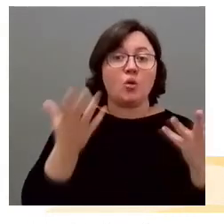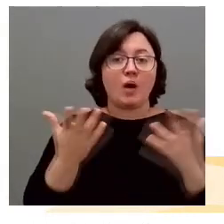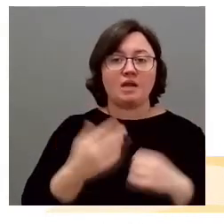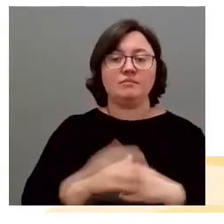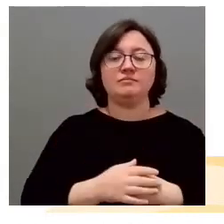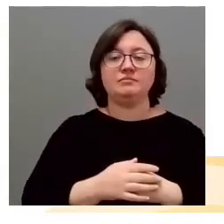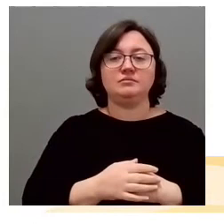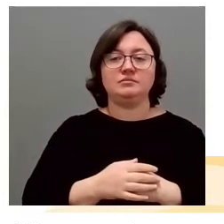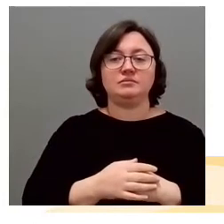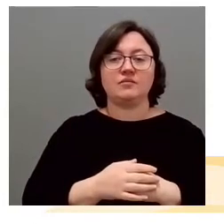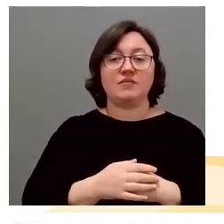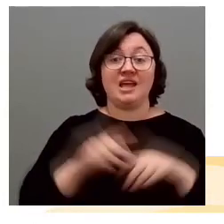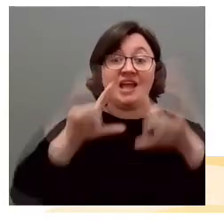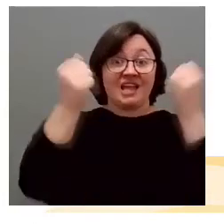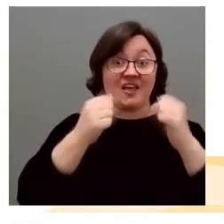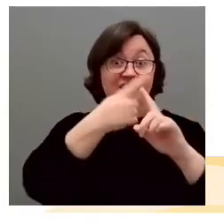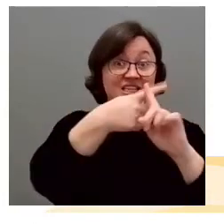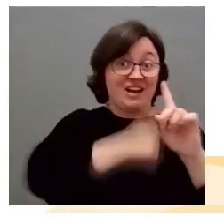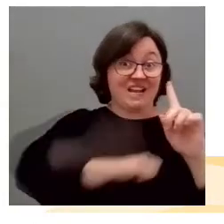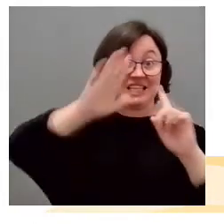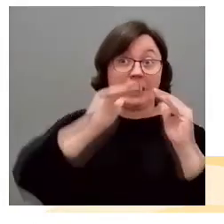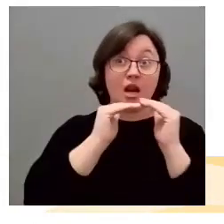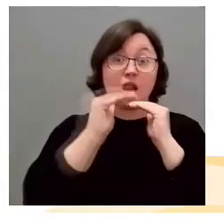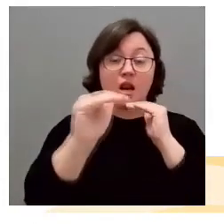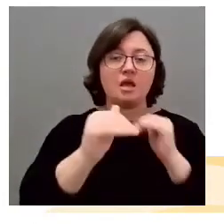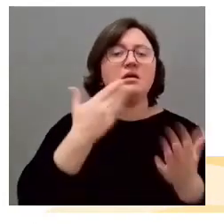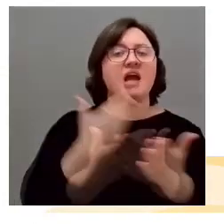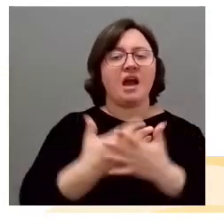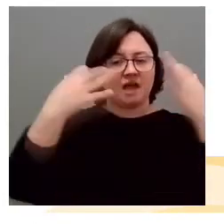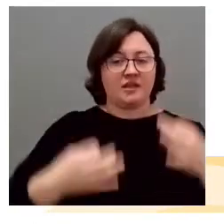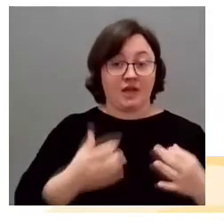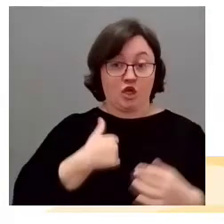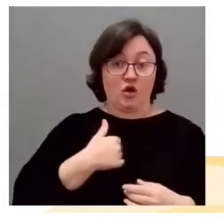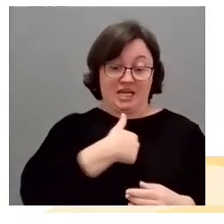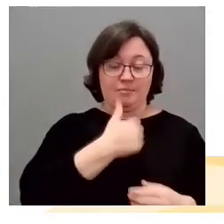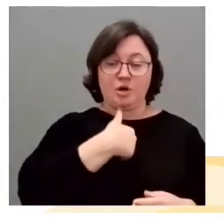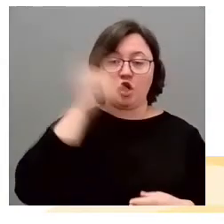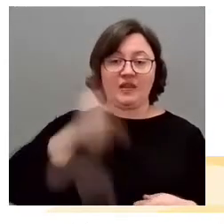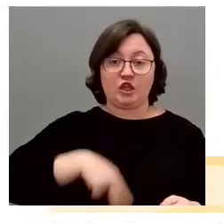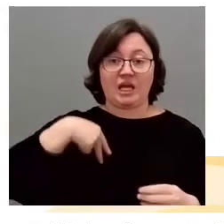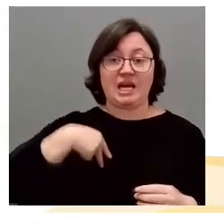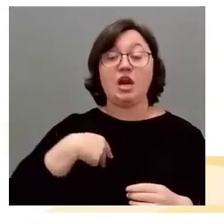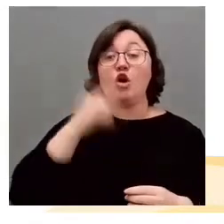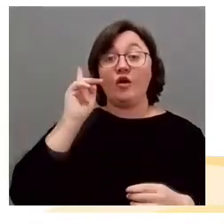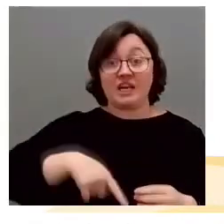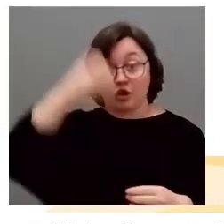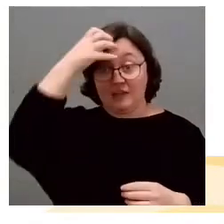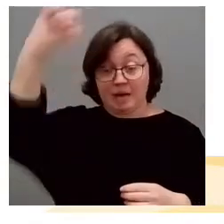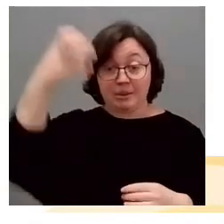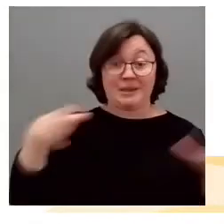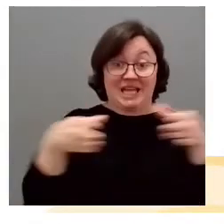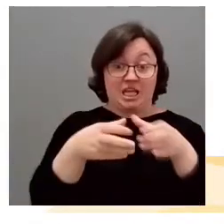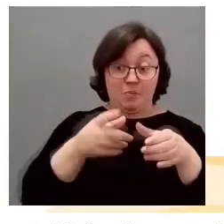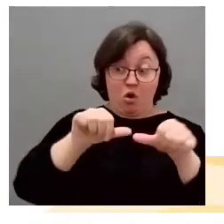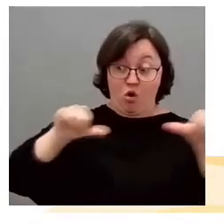la sostenibilidad de las entidades estatales. Yo, fijaros, como director general de políticas de discapacidad, como director del Real Patronato y con todo el equipo